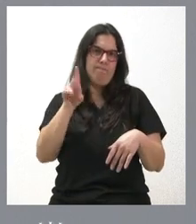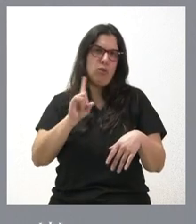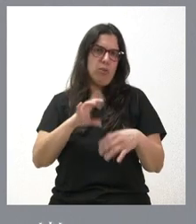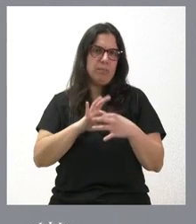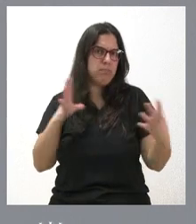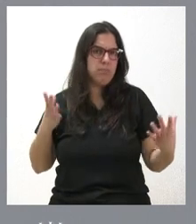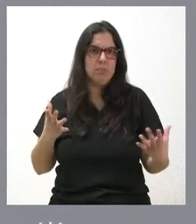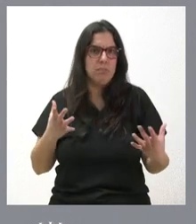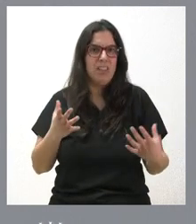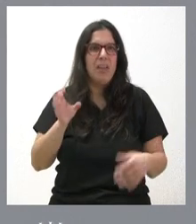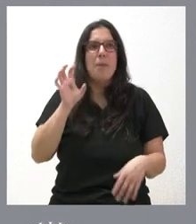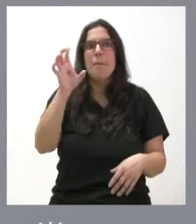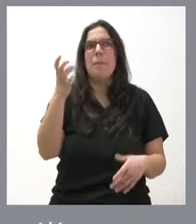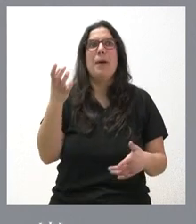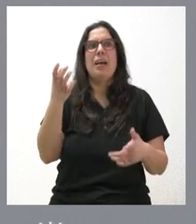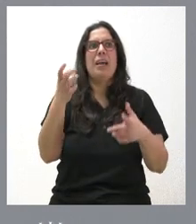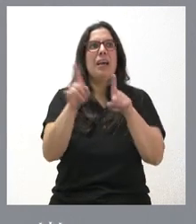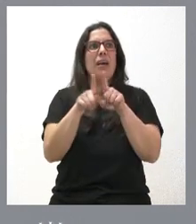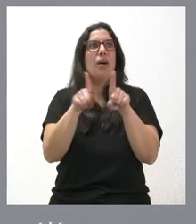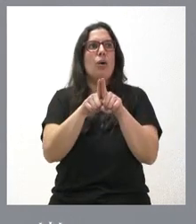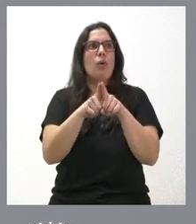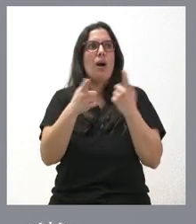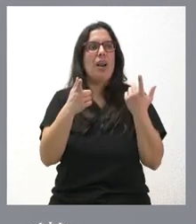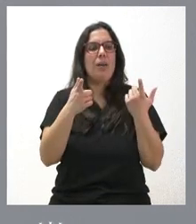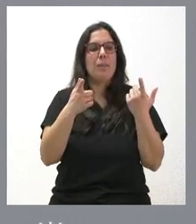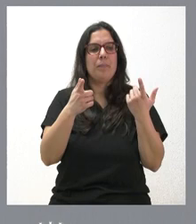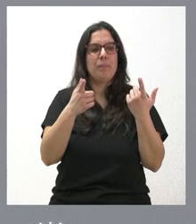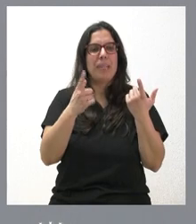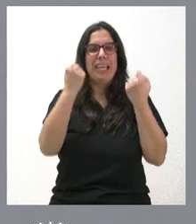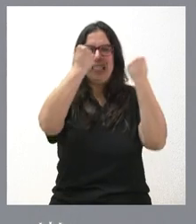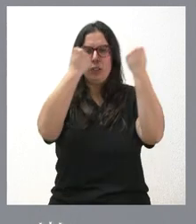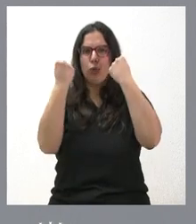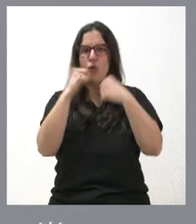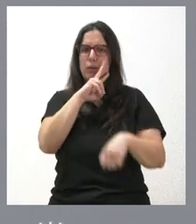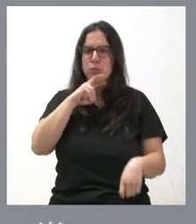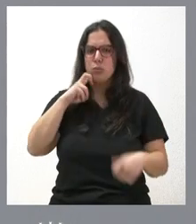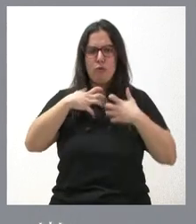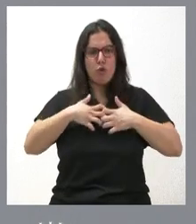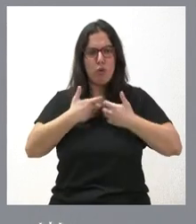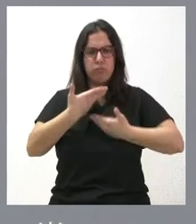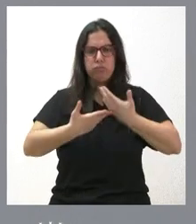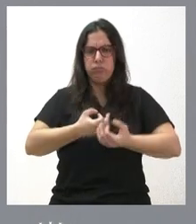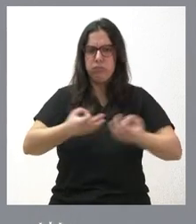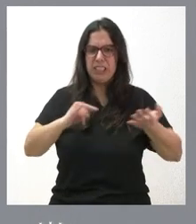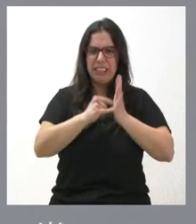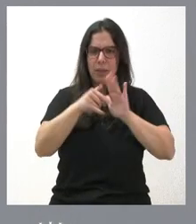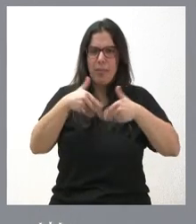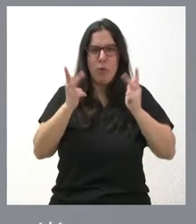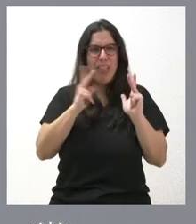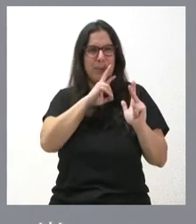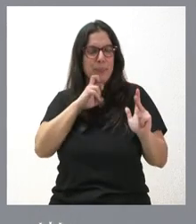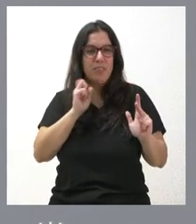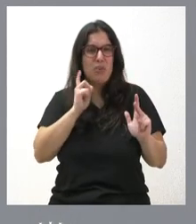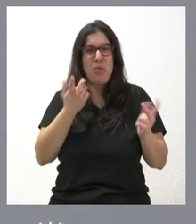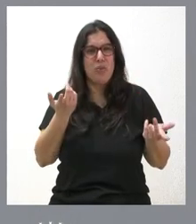un país que aprecia sus instituciones y el funcionamiento de su sistema democrático es